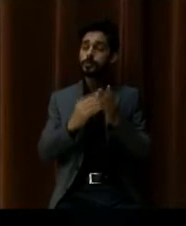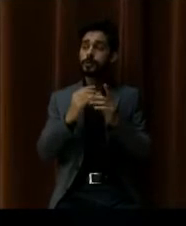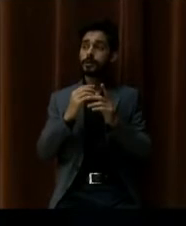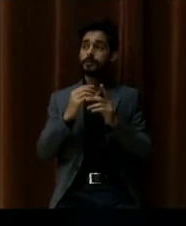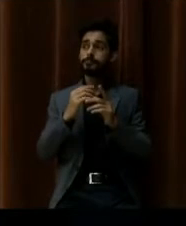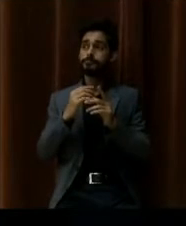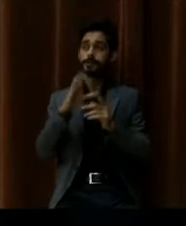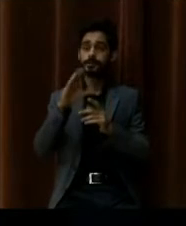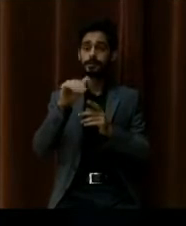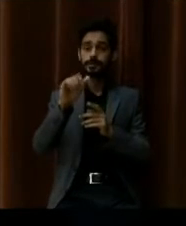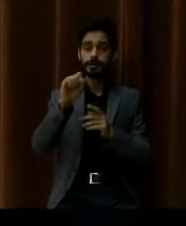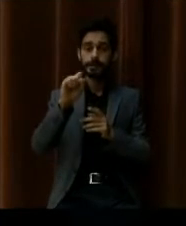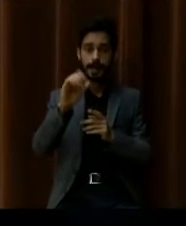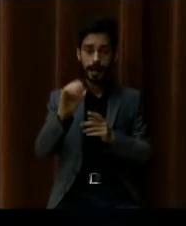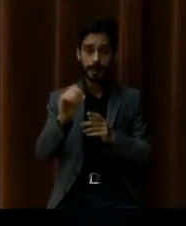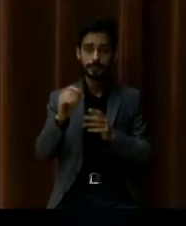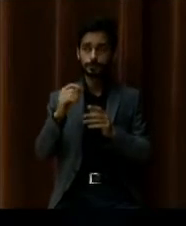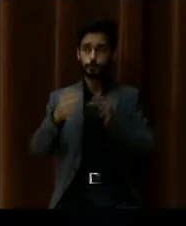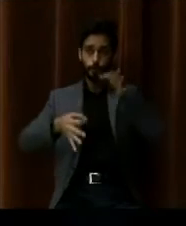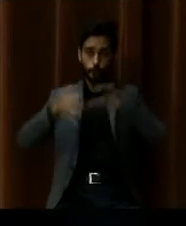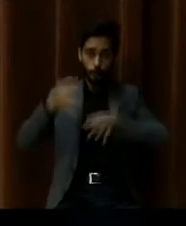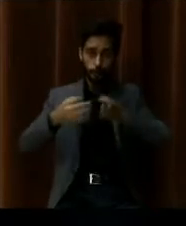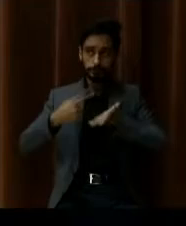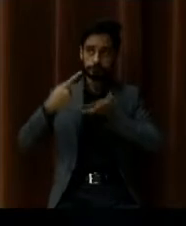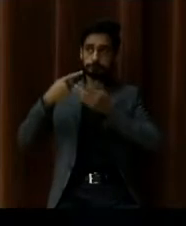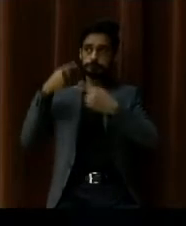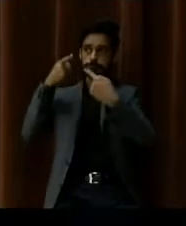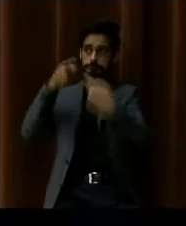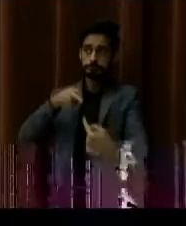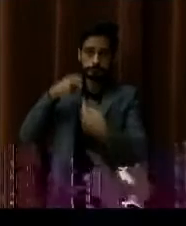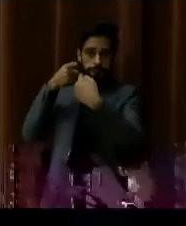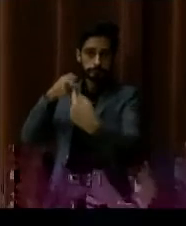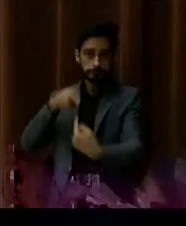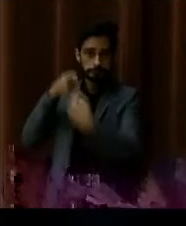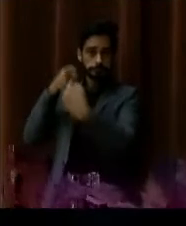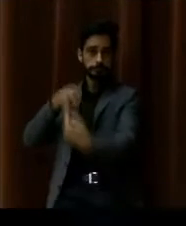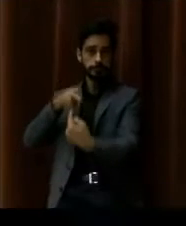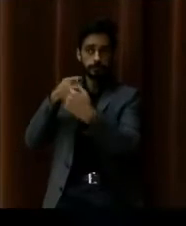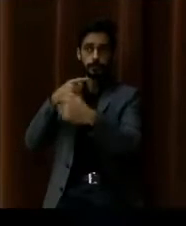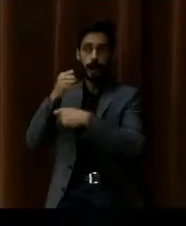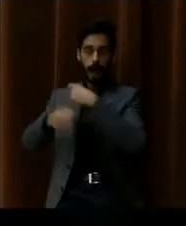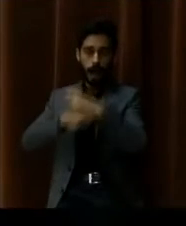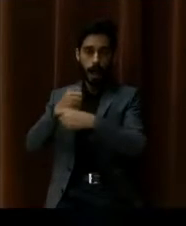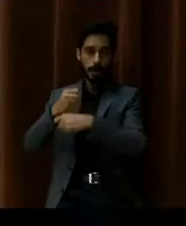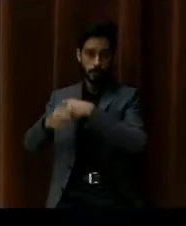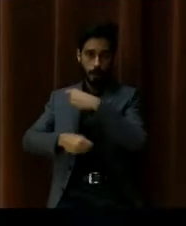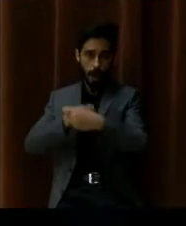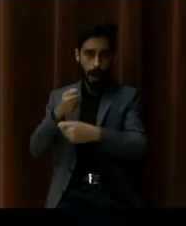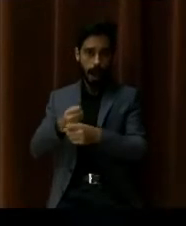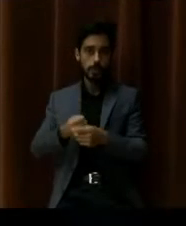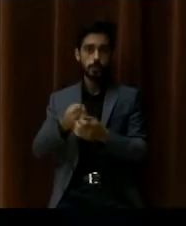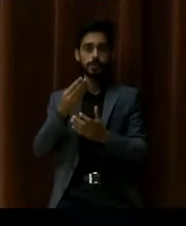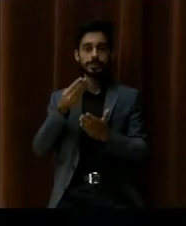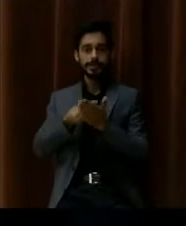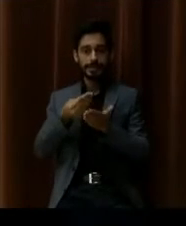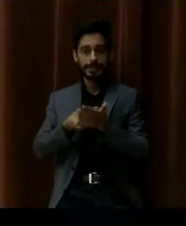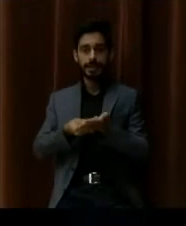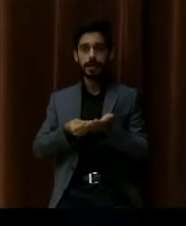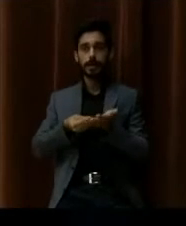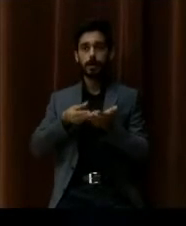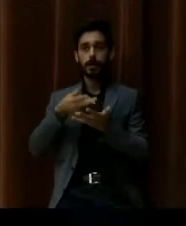en la división legal peleándose este es tan ilegal y legalizado y son años que perdemos de ingresos que esa gente a lo mejor